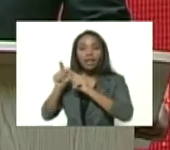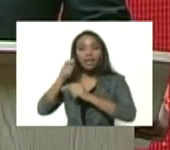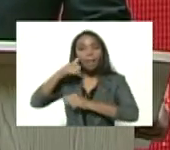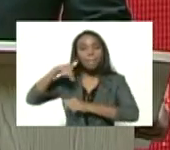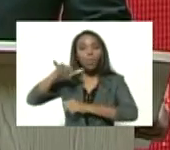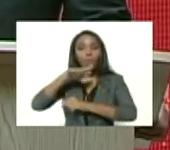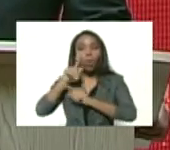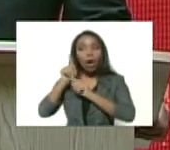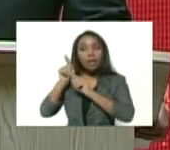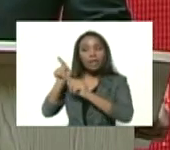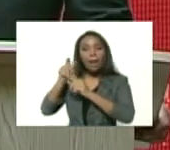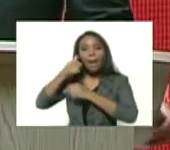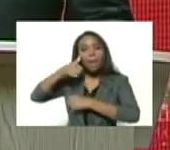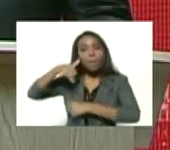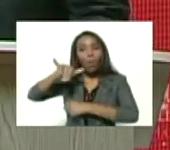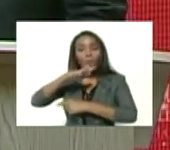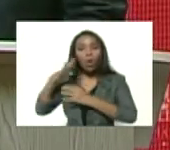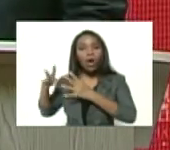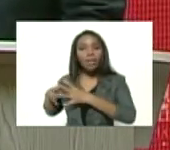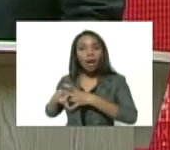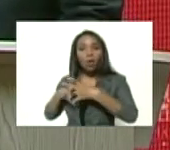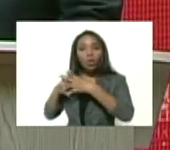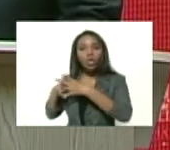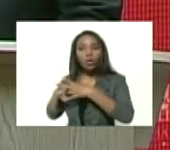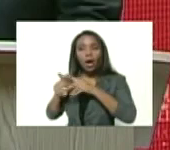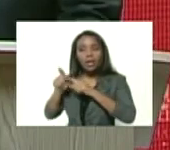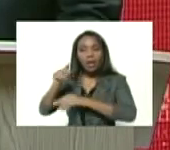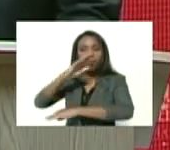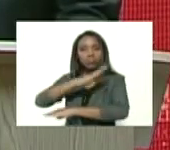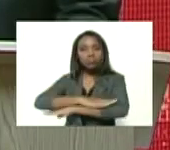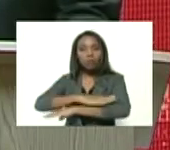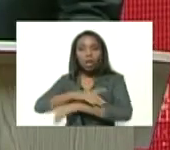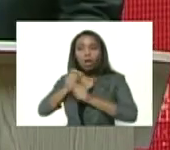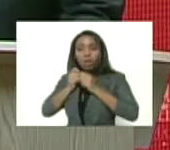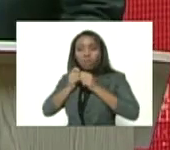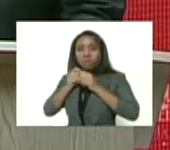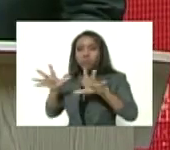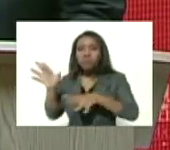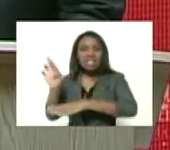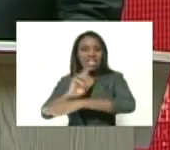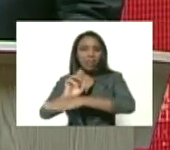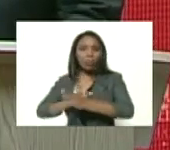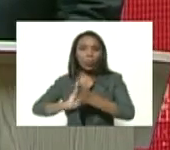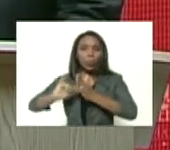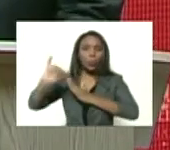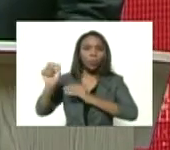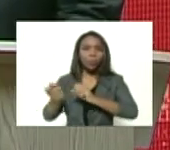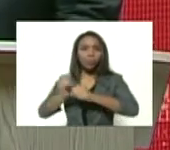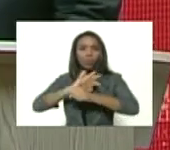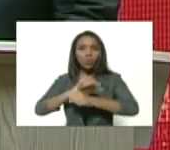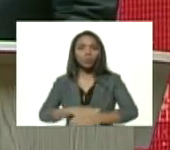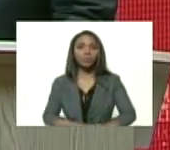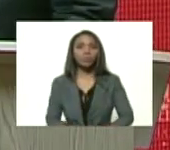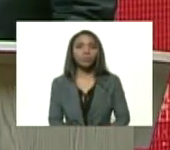su población, el pueblo de los Estados Unidos en la diseminación de la infección por